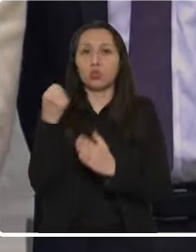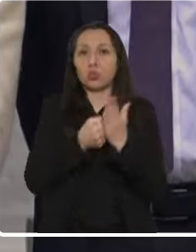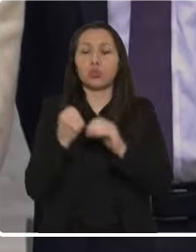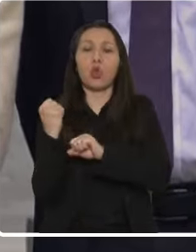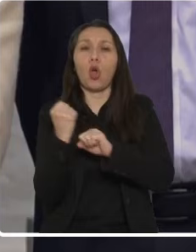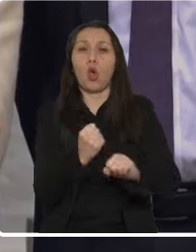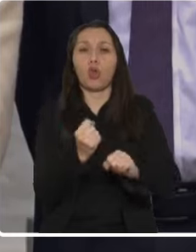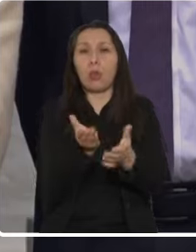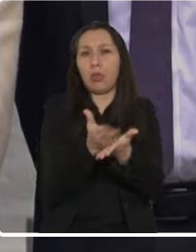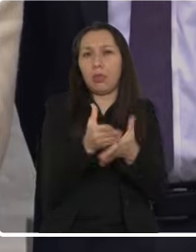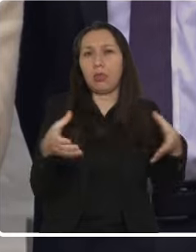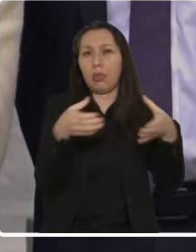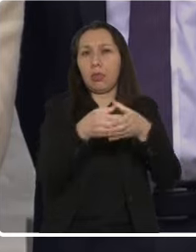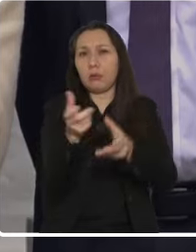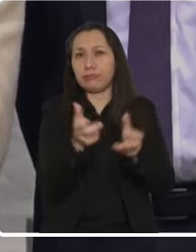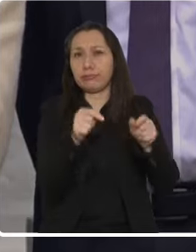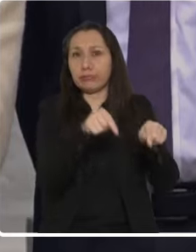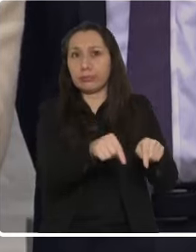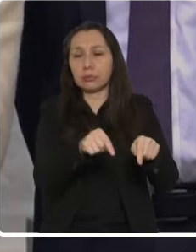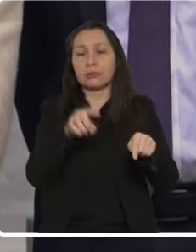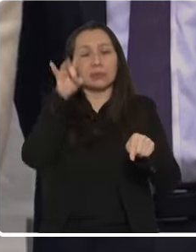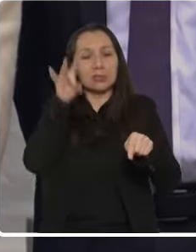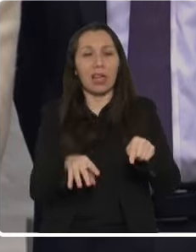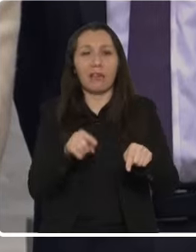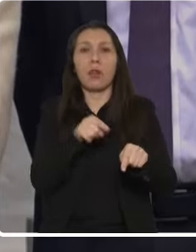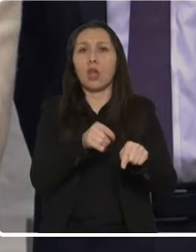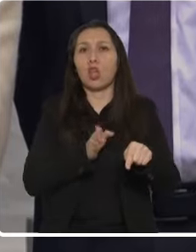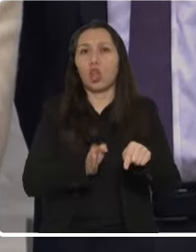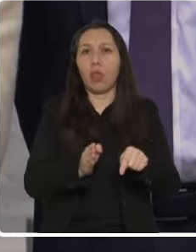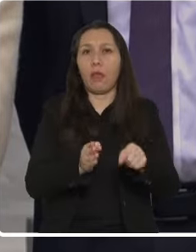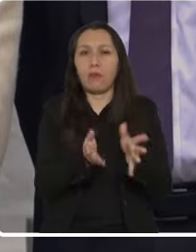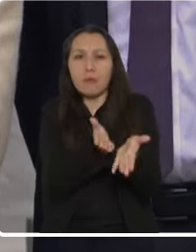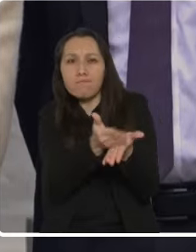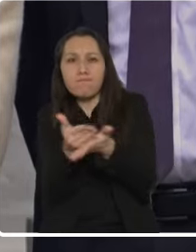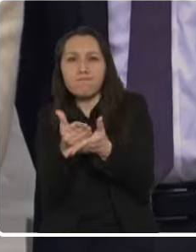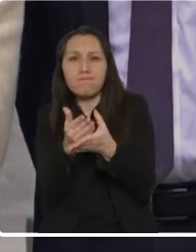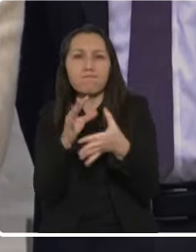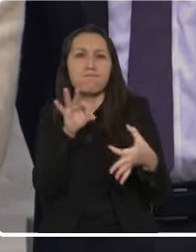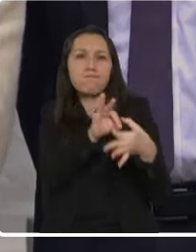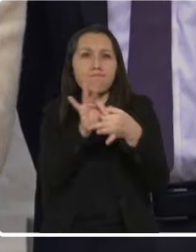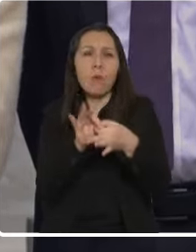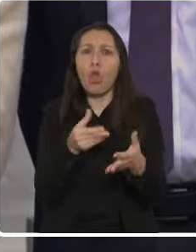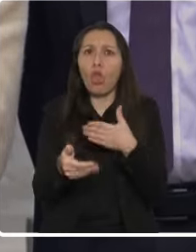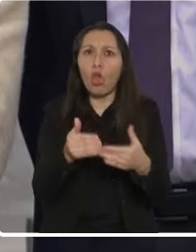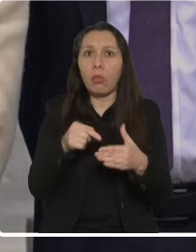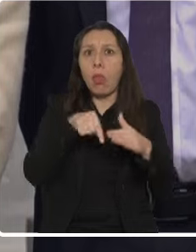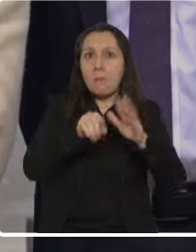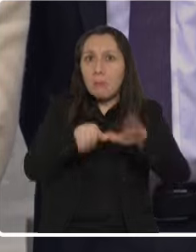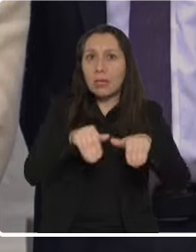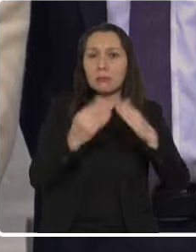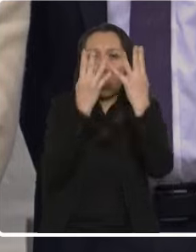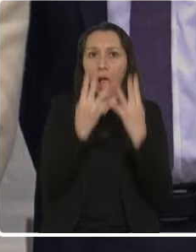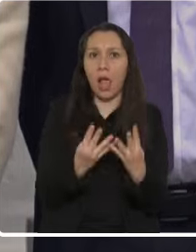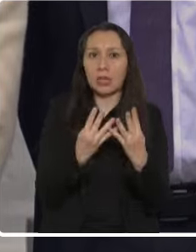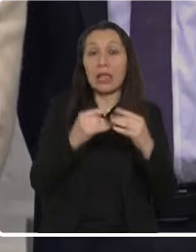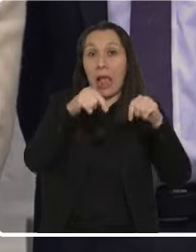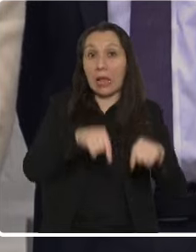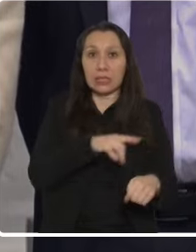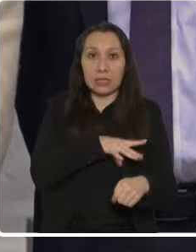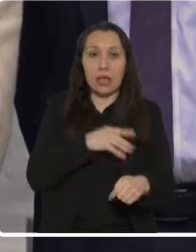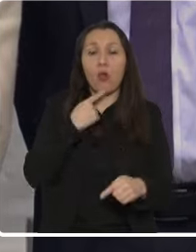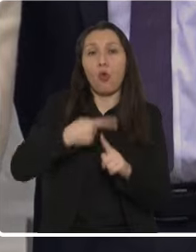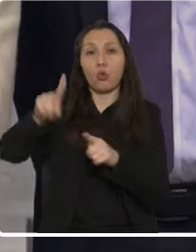contra el crimen organizado que sabemos se sigue articulando en casos desde las cárceles, aquí y en el